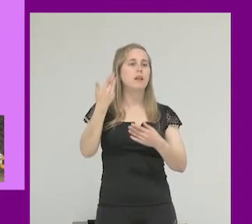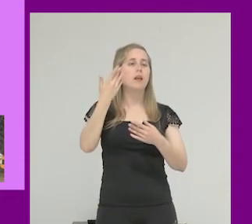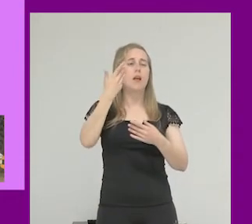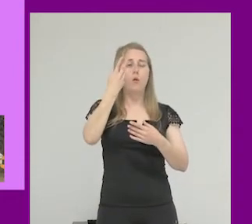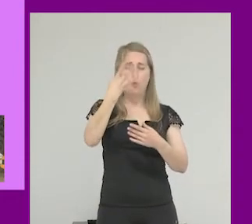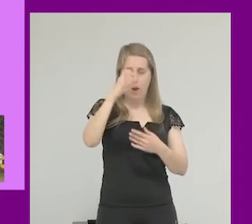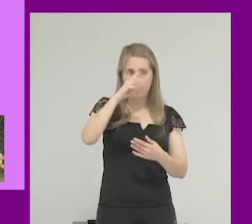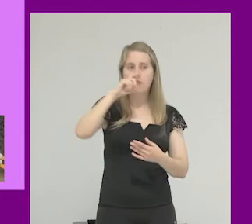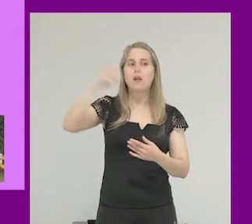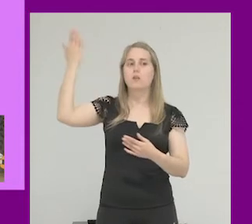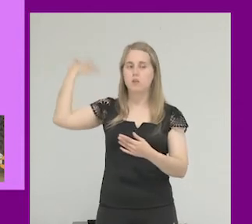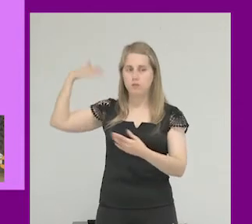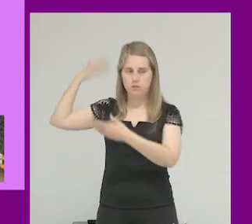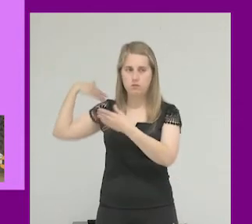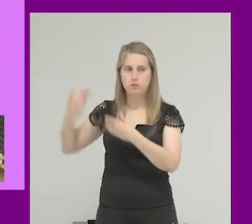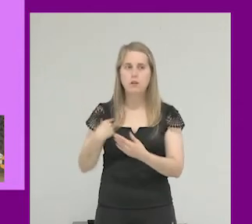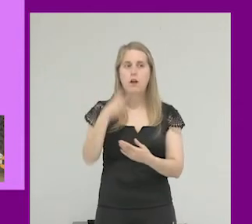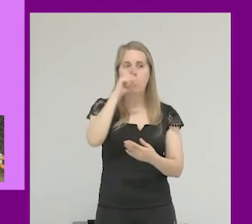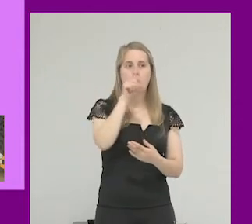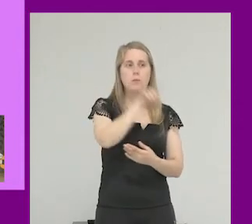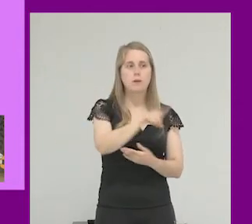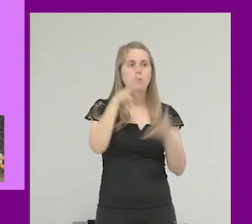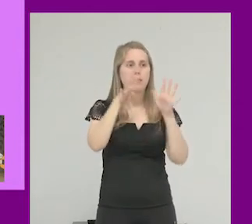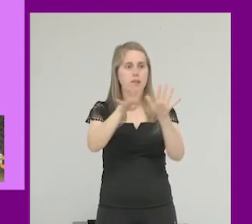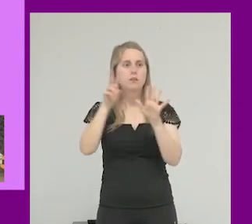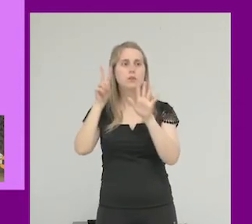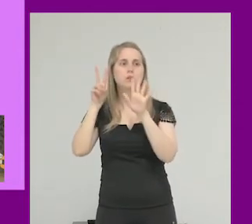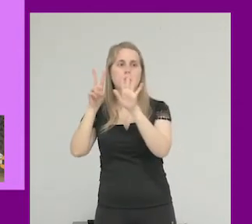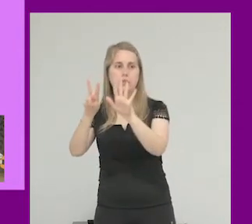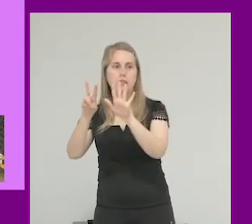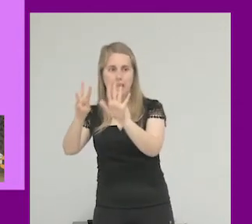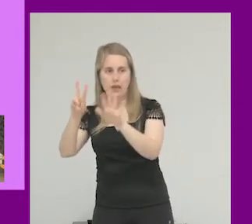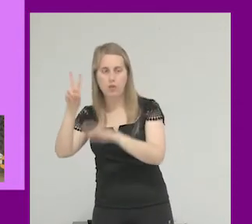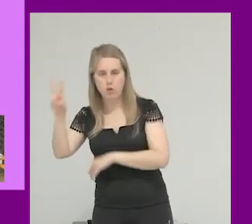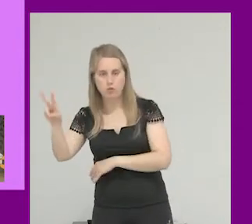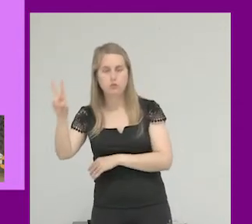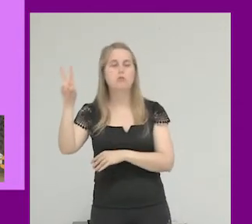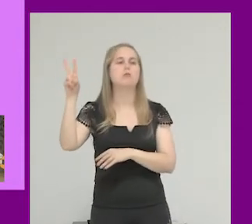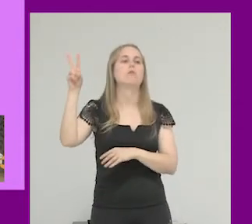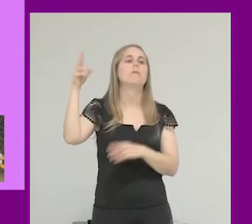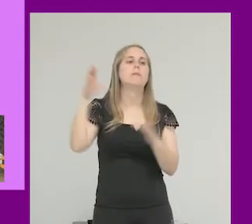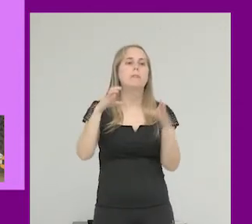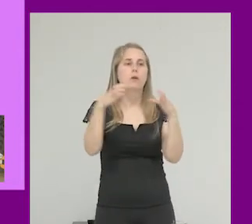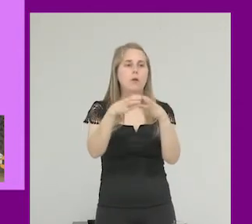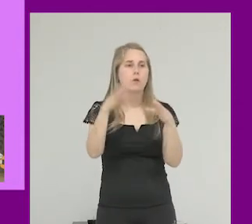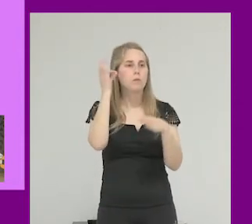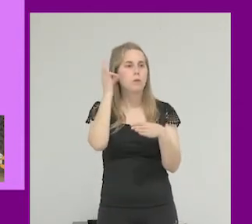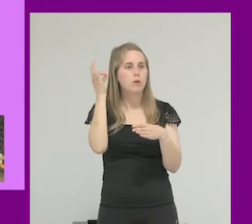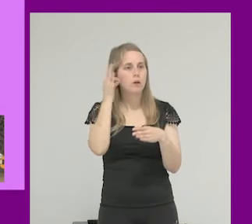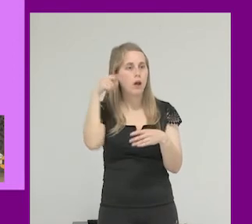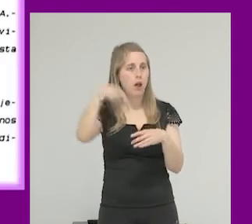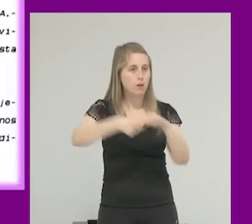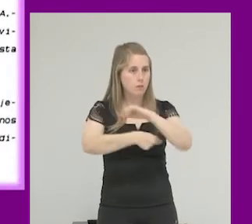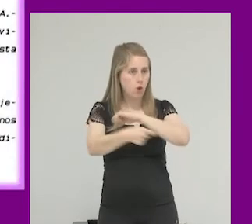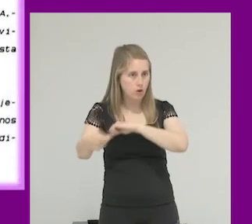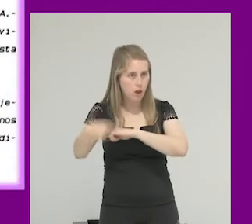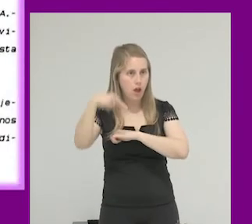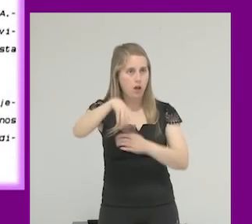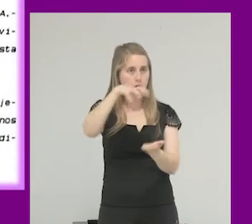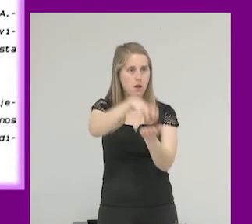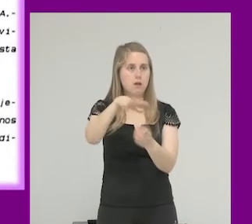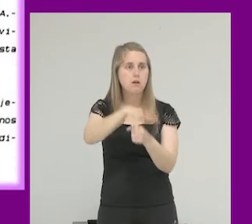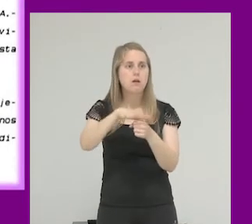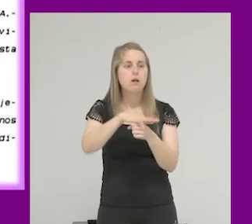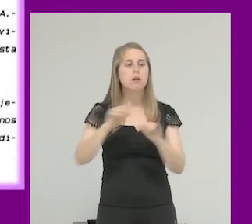40 años, en el año 1982, un grupo de mujeres en el barrio de Zaramaga de Vitoria-Gasteiz comenzaron